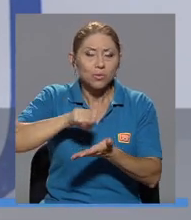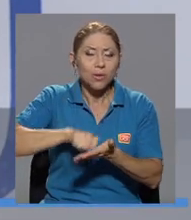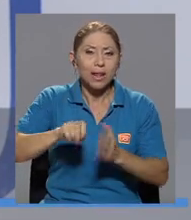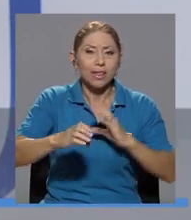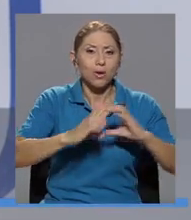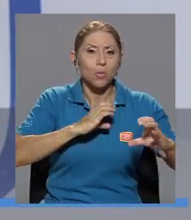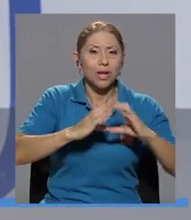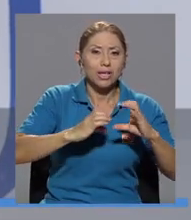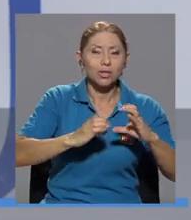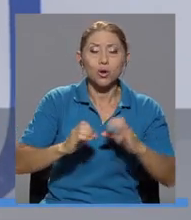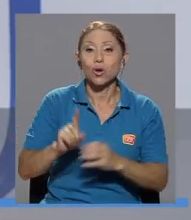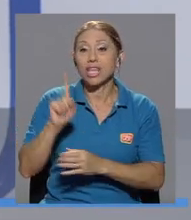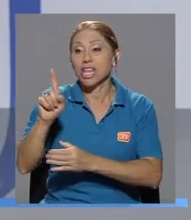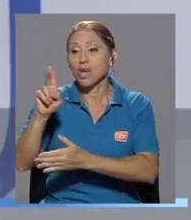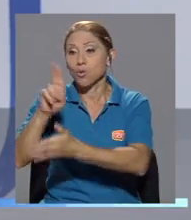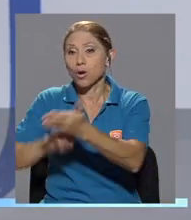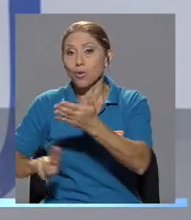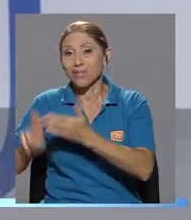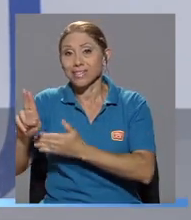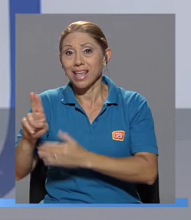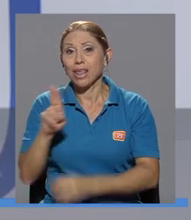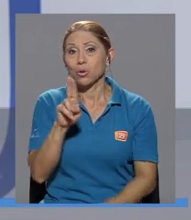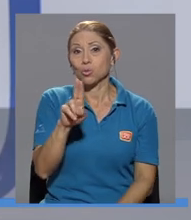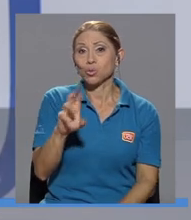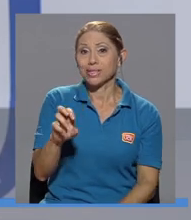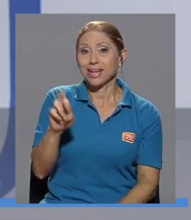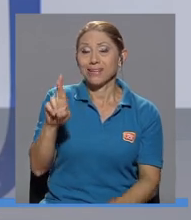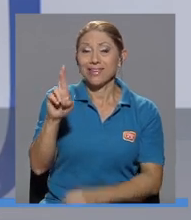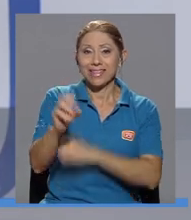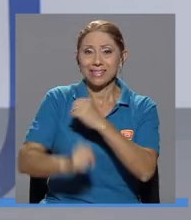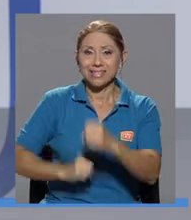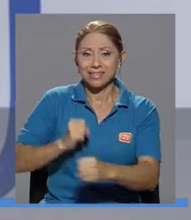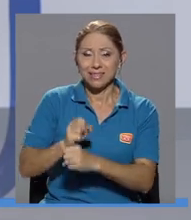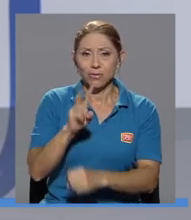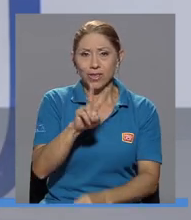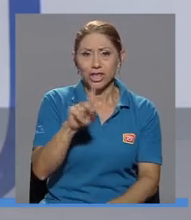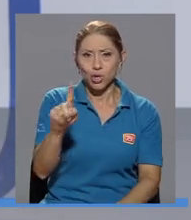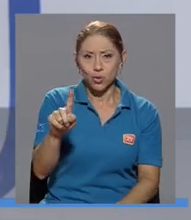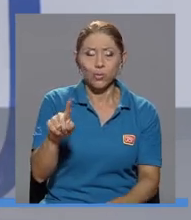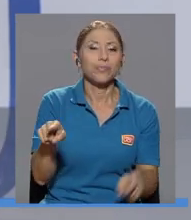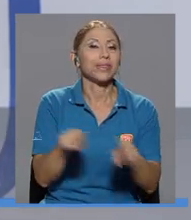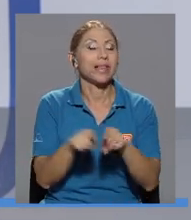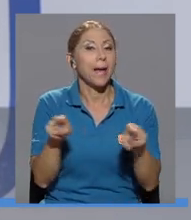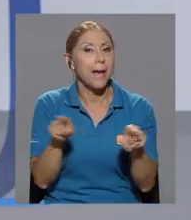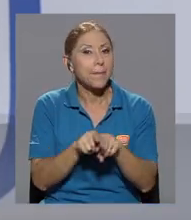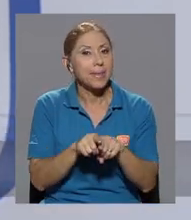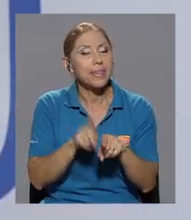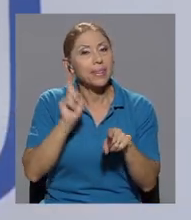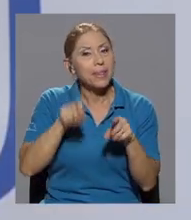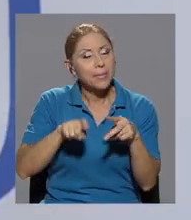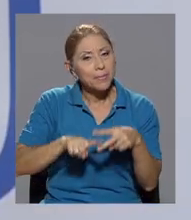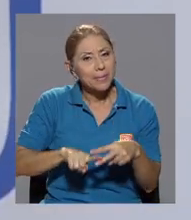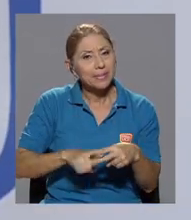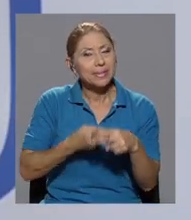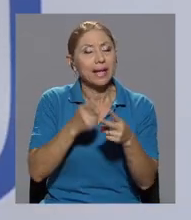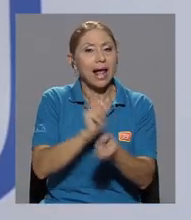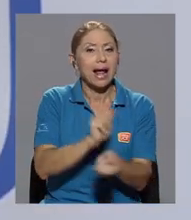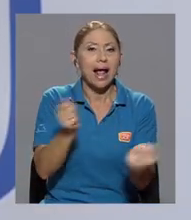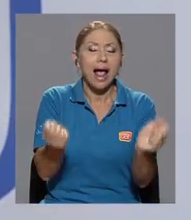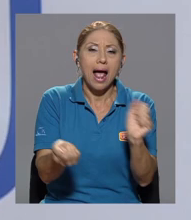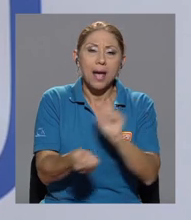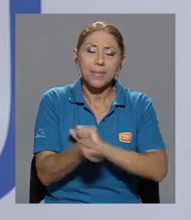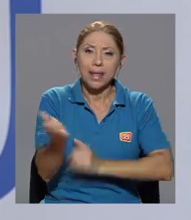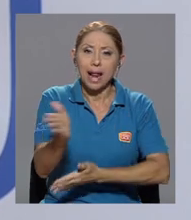universidad la universidad de costa rica del siglo 21 y pasa mucho por también por empezar a cambiar algunas lógicas o